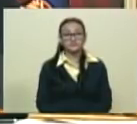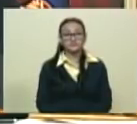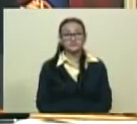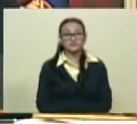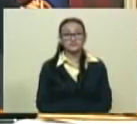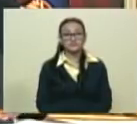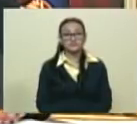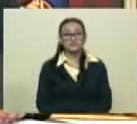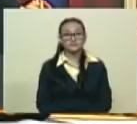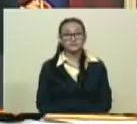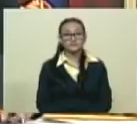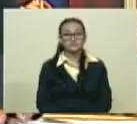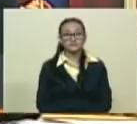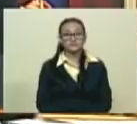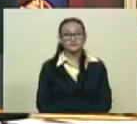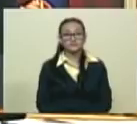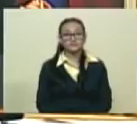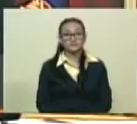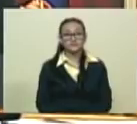porque